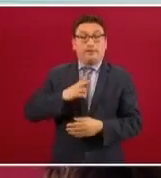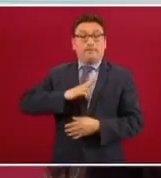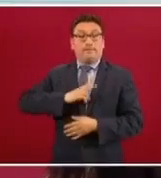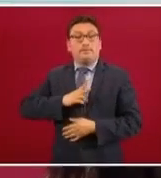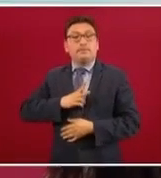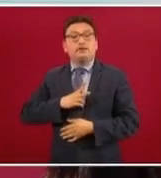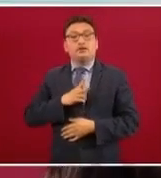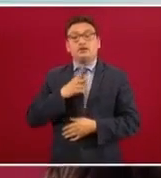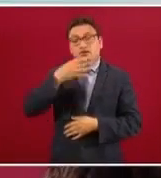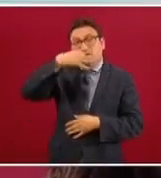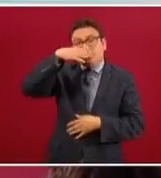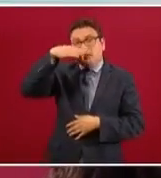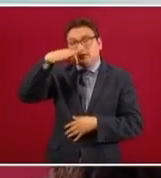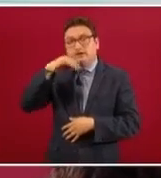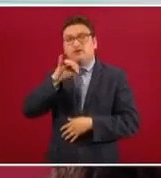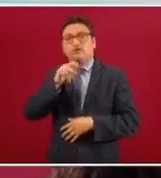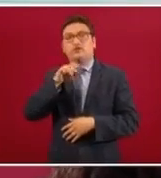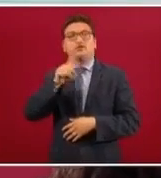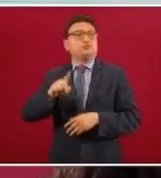que todavía sigue presente.